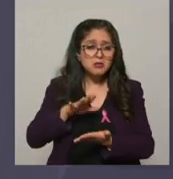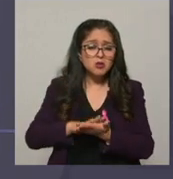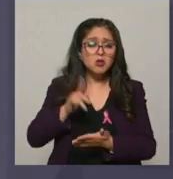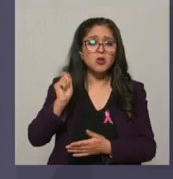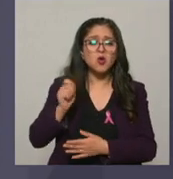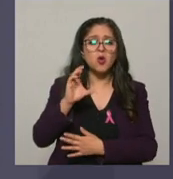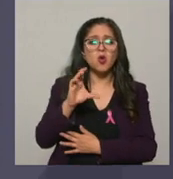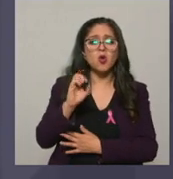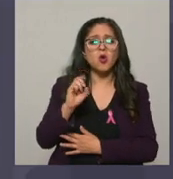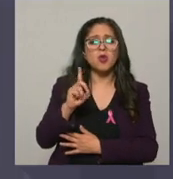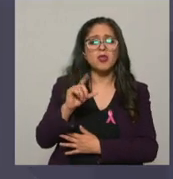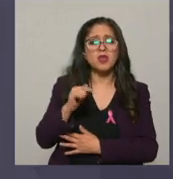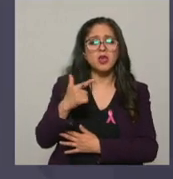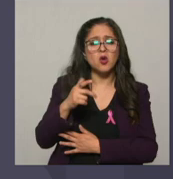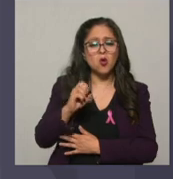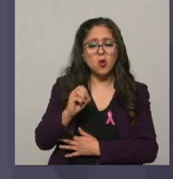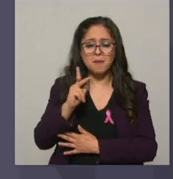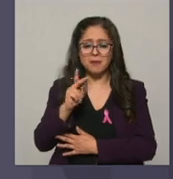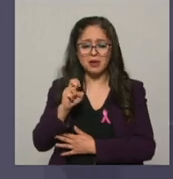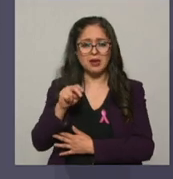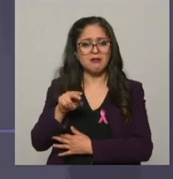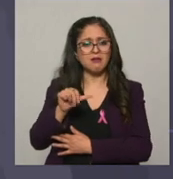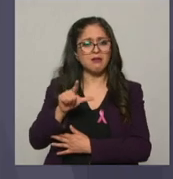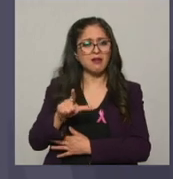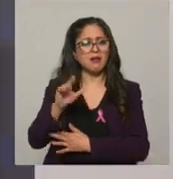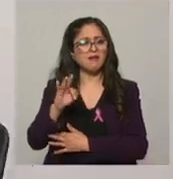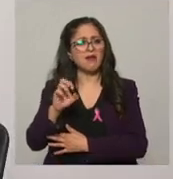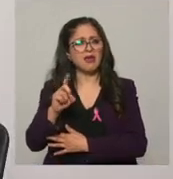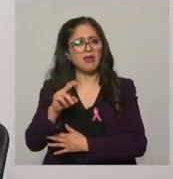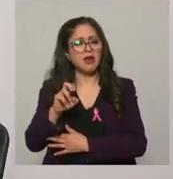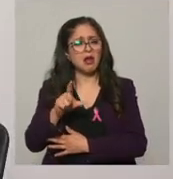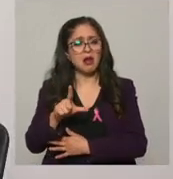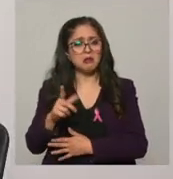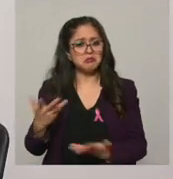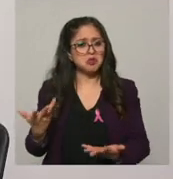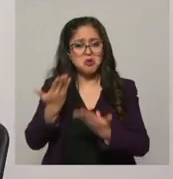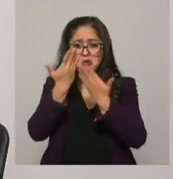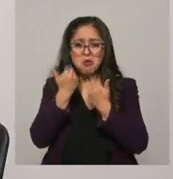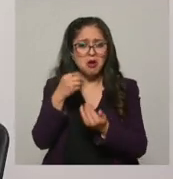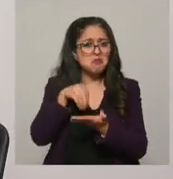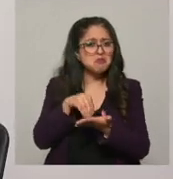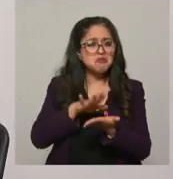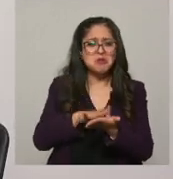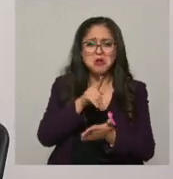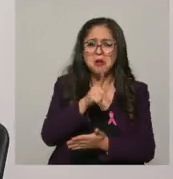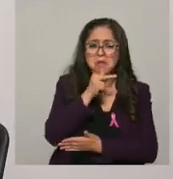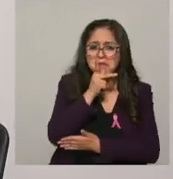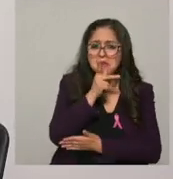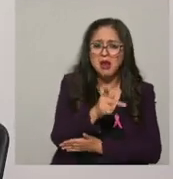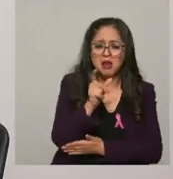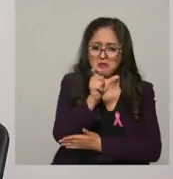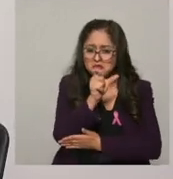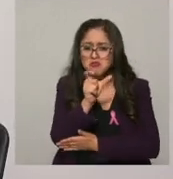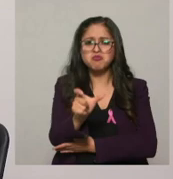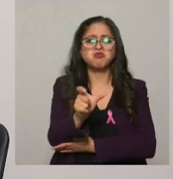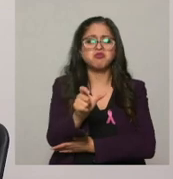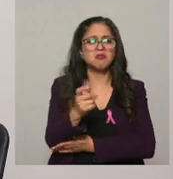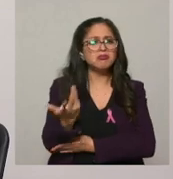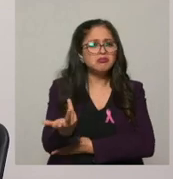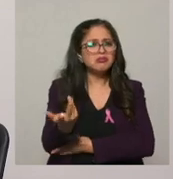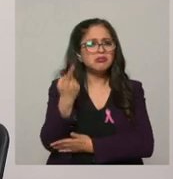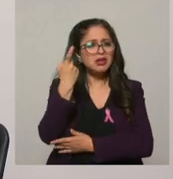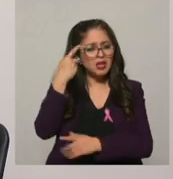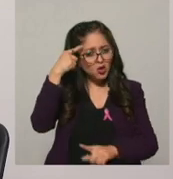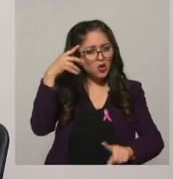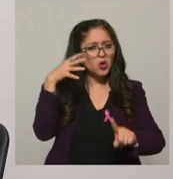Penal Federal, incluido el Código Penal Federal, no tienen ni idea de esta palabra, de esta concepción de